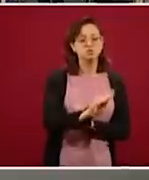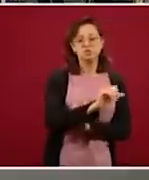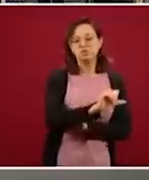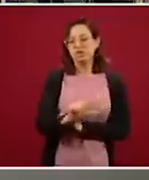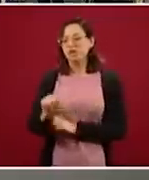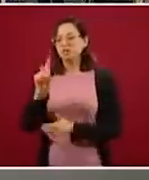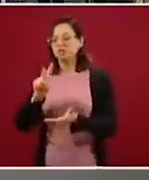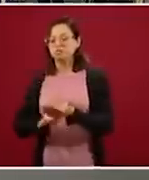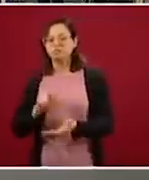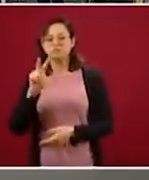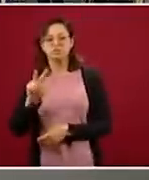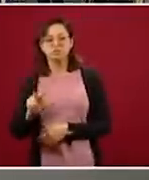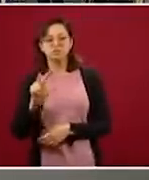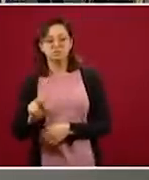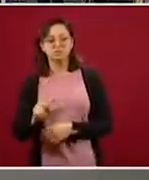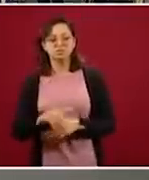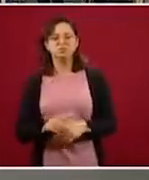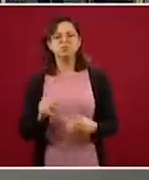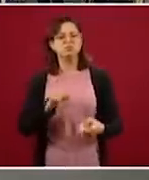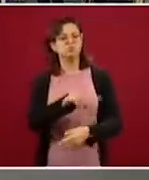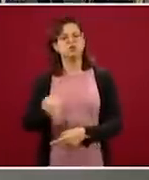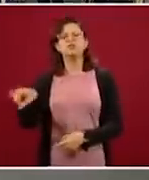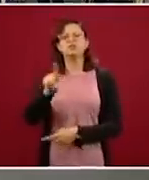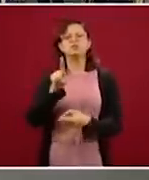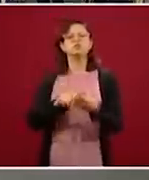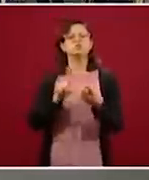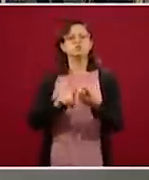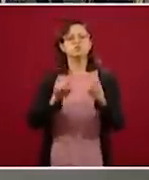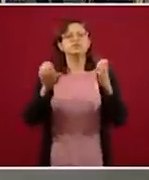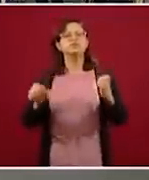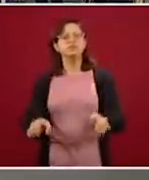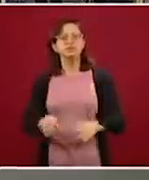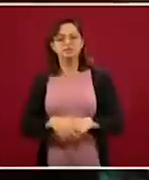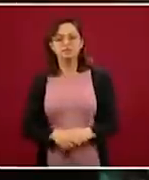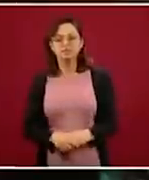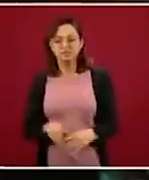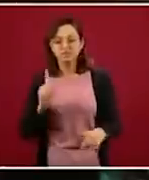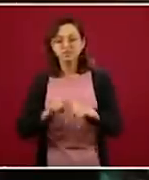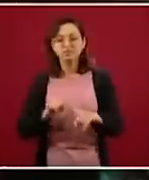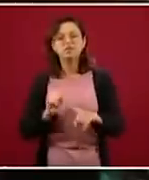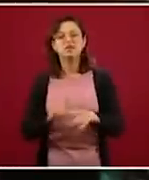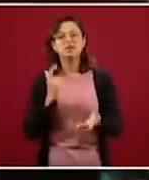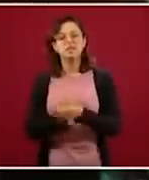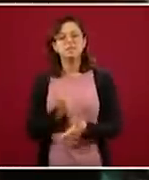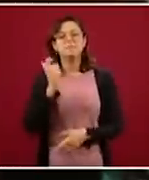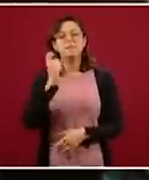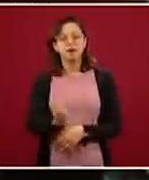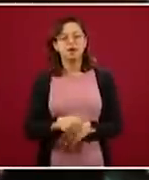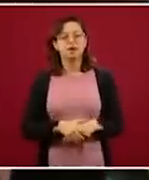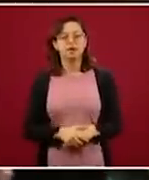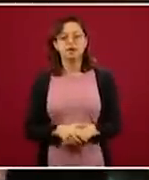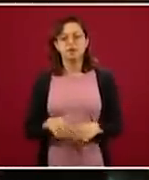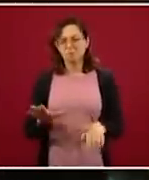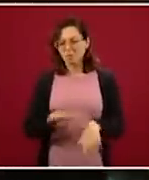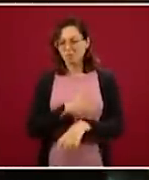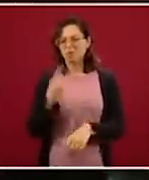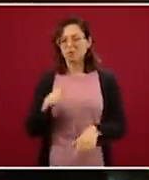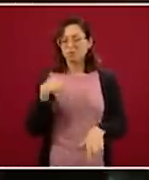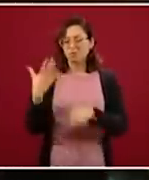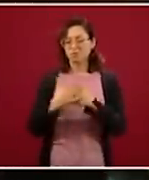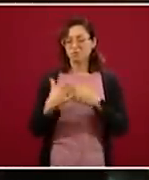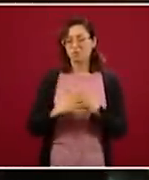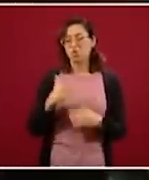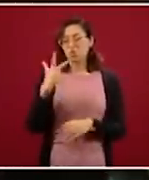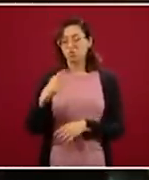2018. Este planteamiento de saber quiénes los financian, quiénes les pagan, es porque el 8 de marzo de